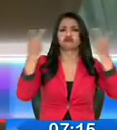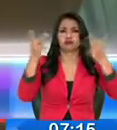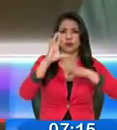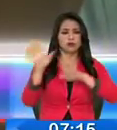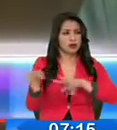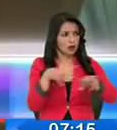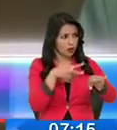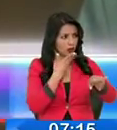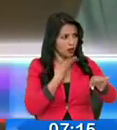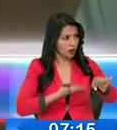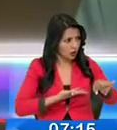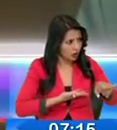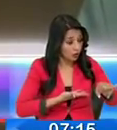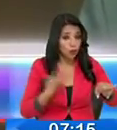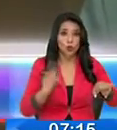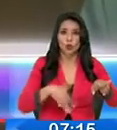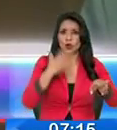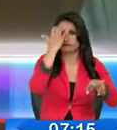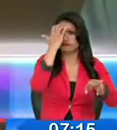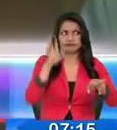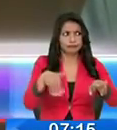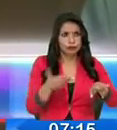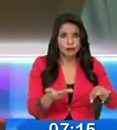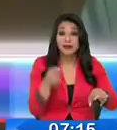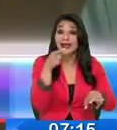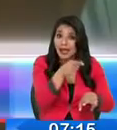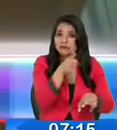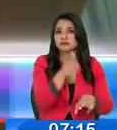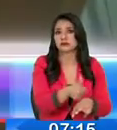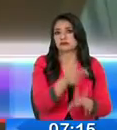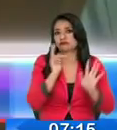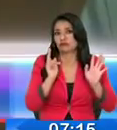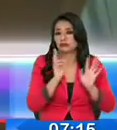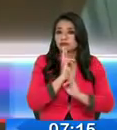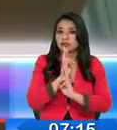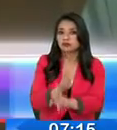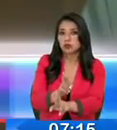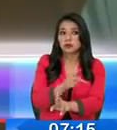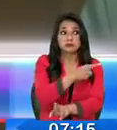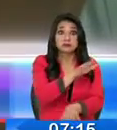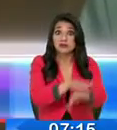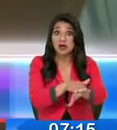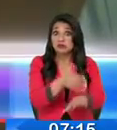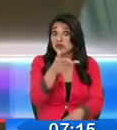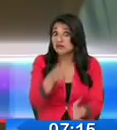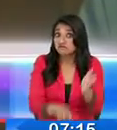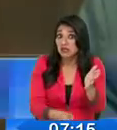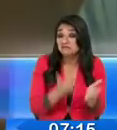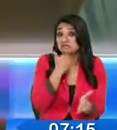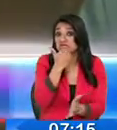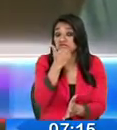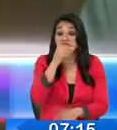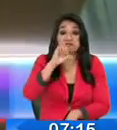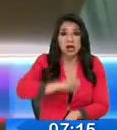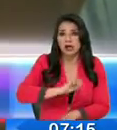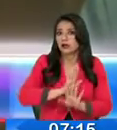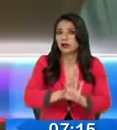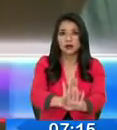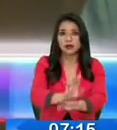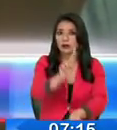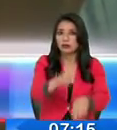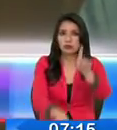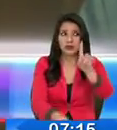ecuatorianos vimos con enorme preocupación, son ellos los que tienen que determinar cuál es el delito que podría cometerse y, por supuesto, evitar que